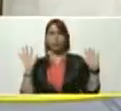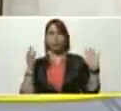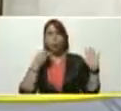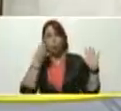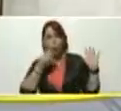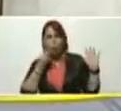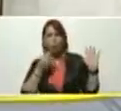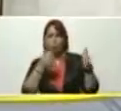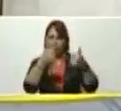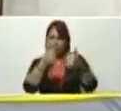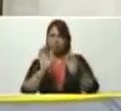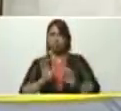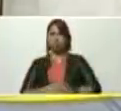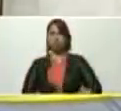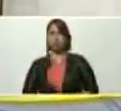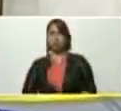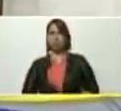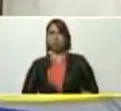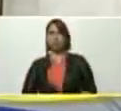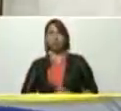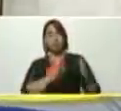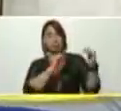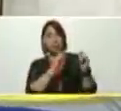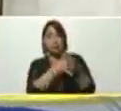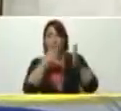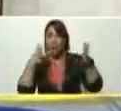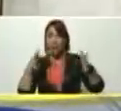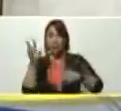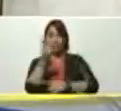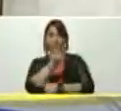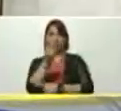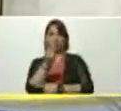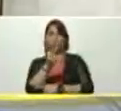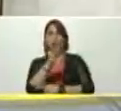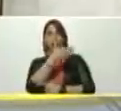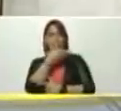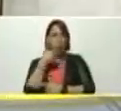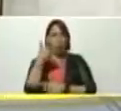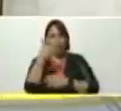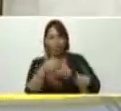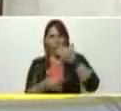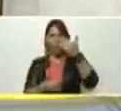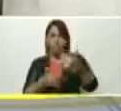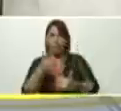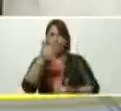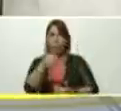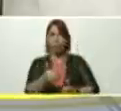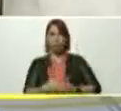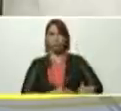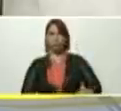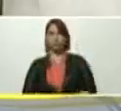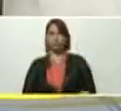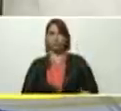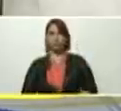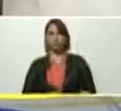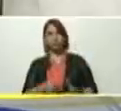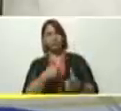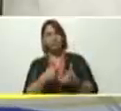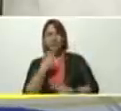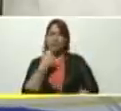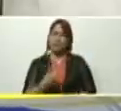juventud, con la gran esperanza de que Venezuela mejore, avance. Entonces dicen que se